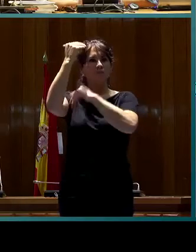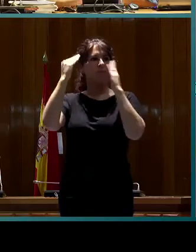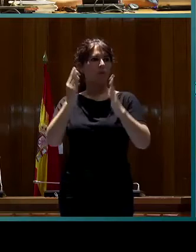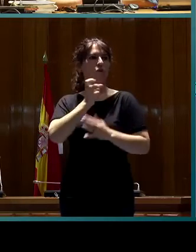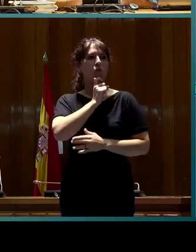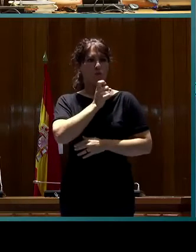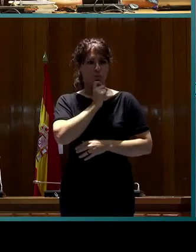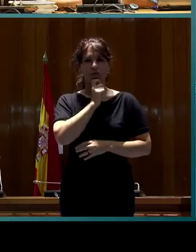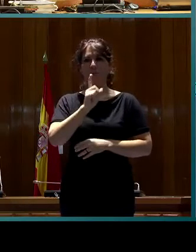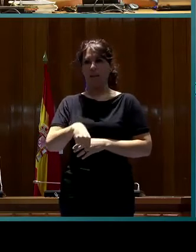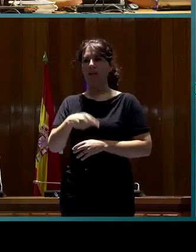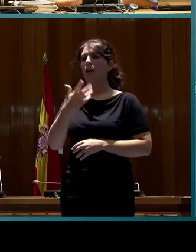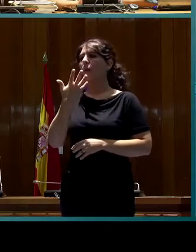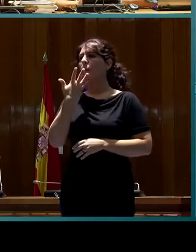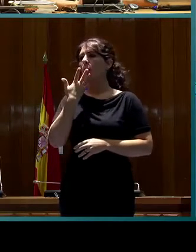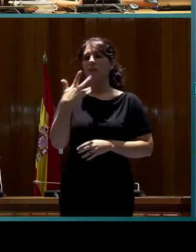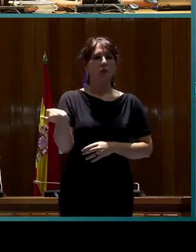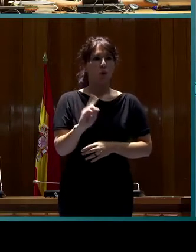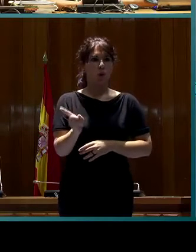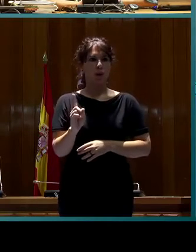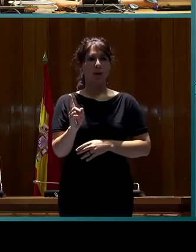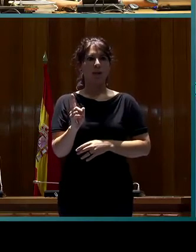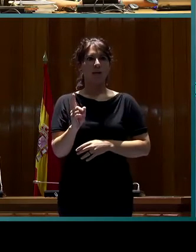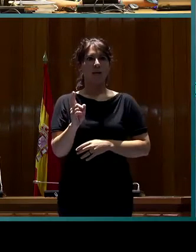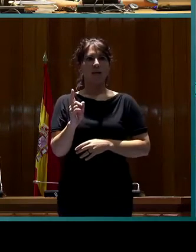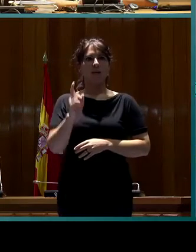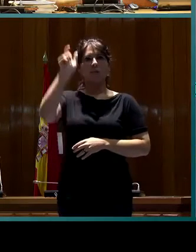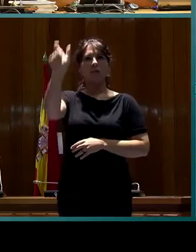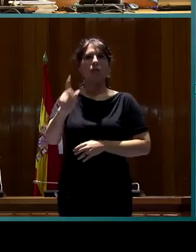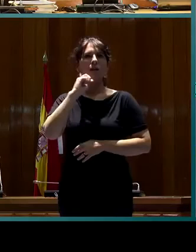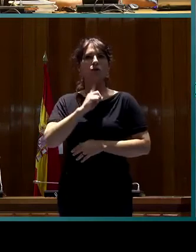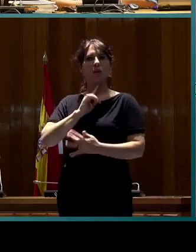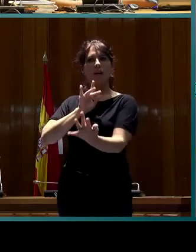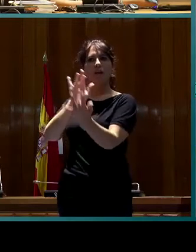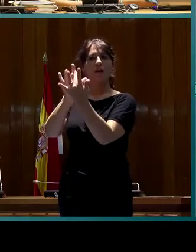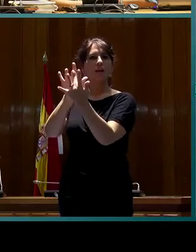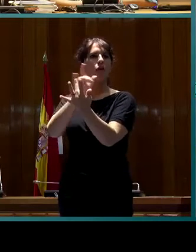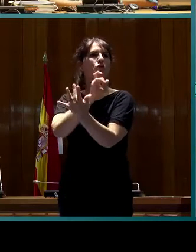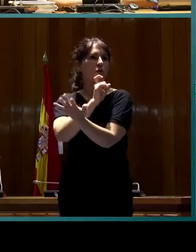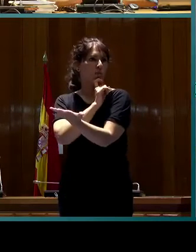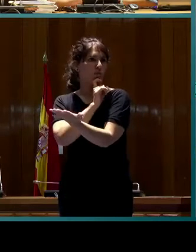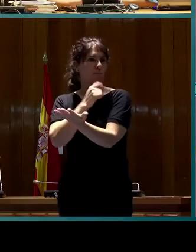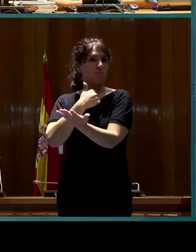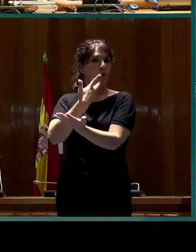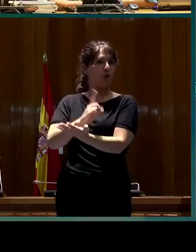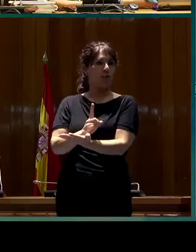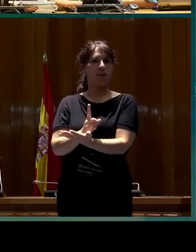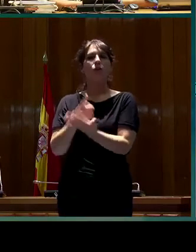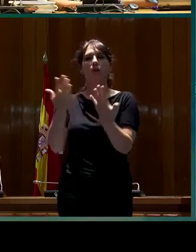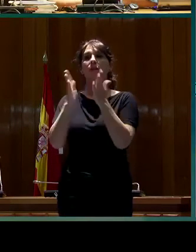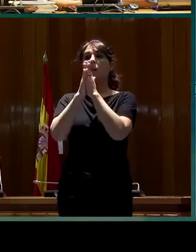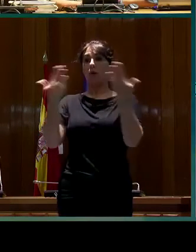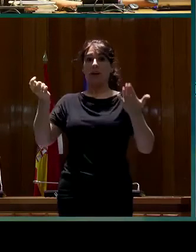el desconocimiento de cómo tienes que interactuar con una persona sorda. Entonces yo pienso que ahí los bibliotecarios nos tenemos que poner las pilas